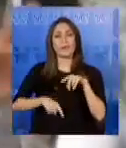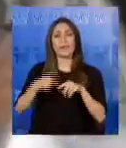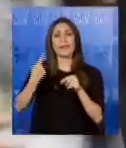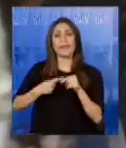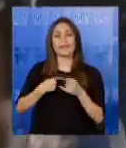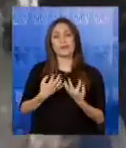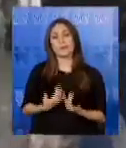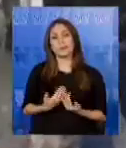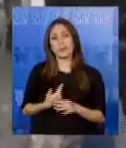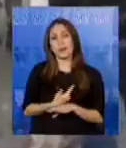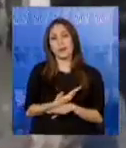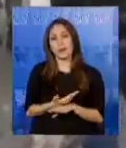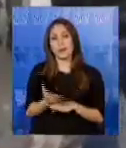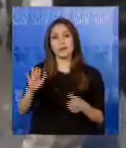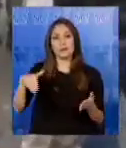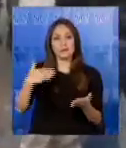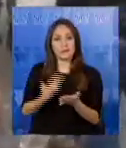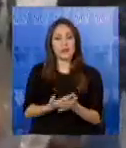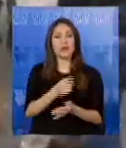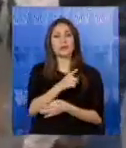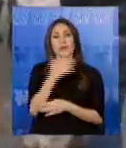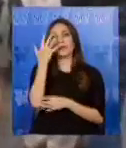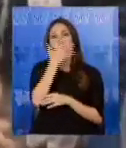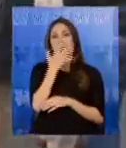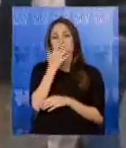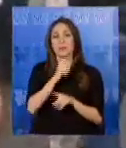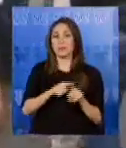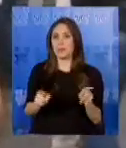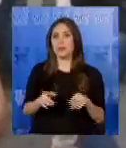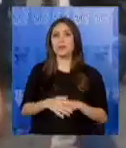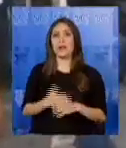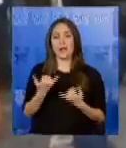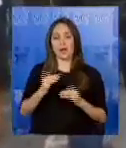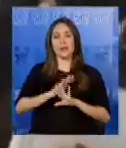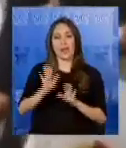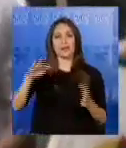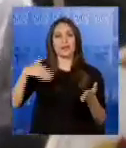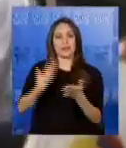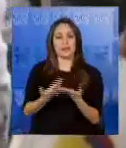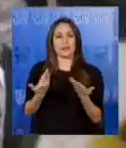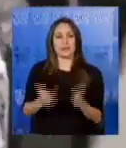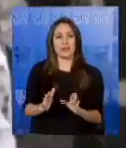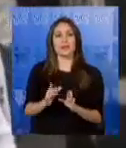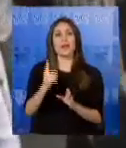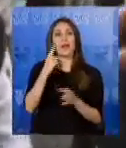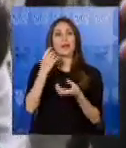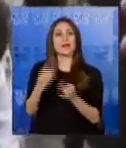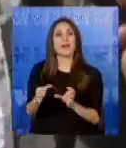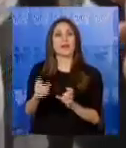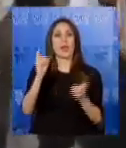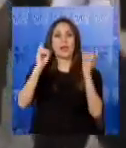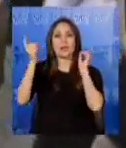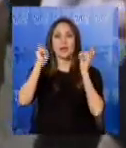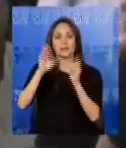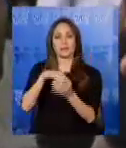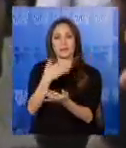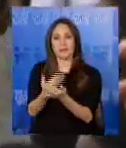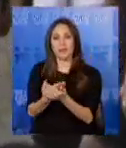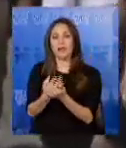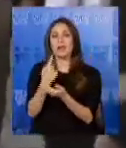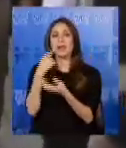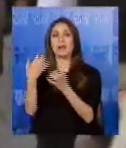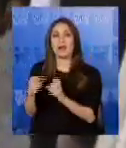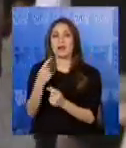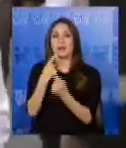Quito, hasta acá, la provincia verde. Sin embargo, él se encuentra reunido todavía en la radio modular de Atacames, donde está brindando